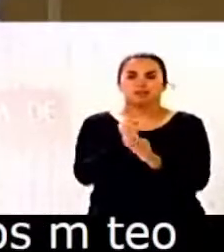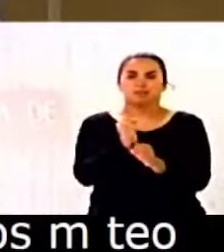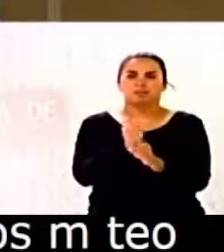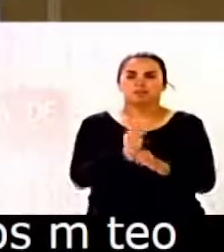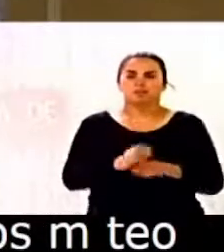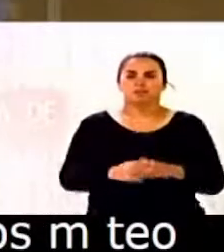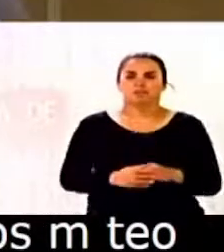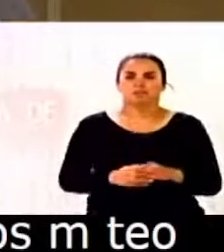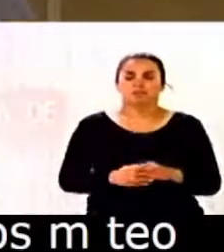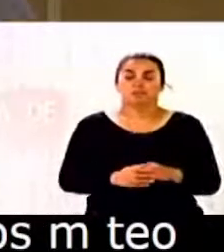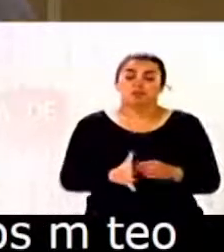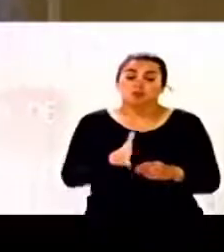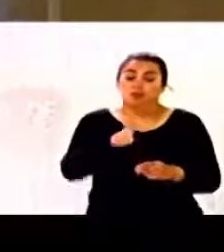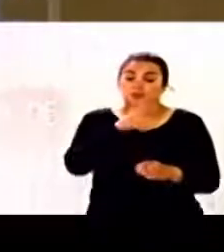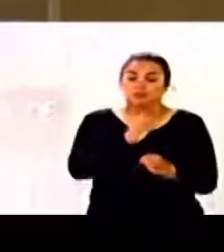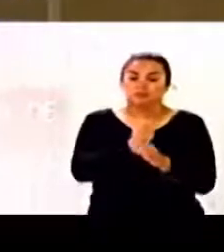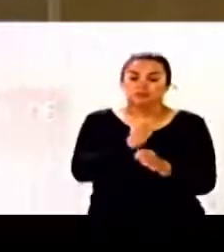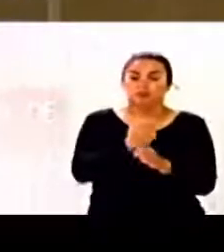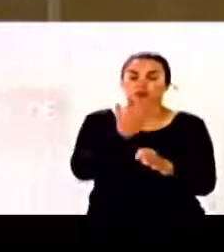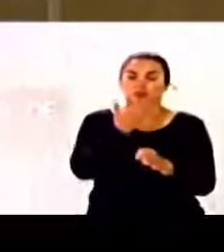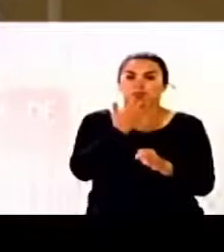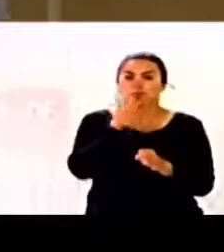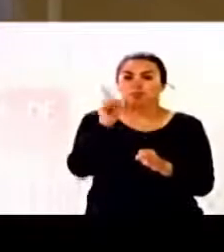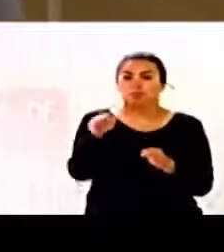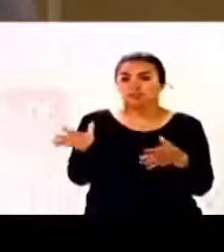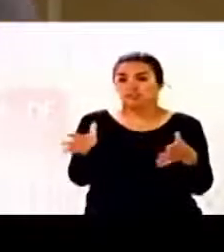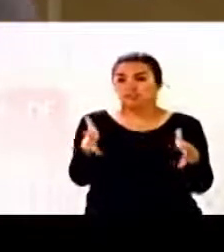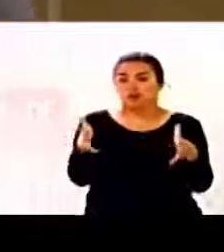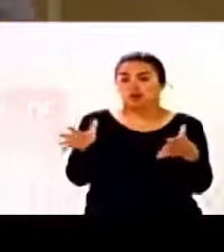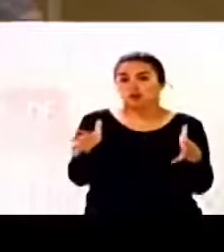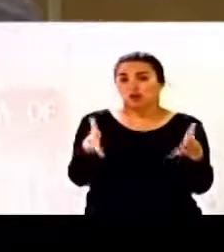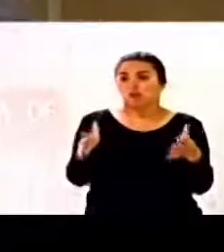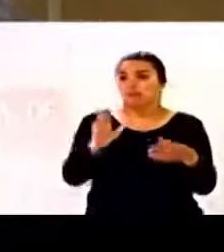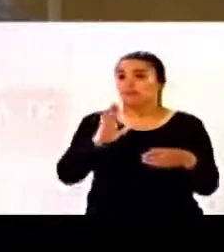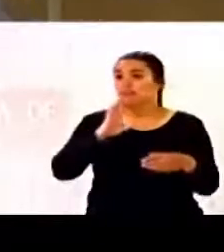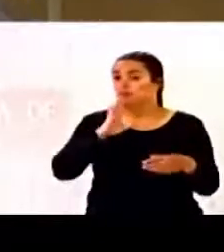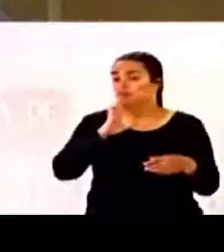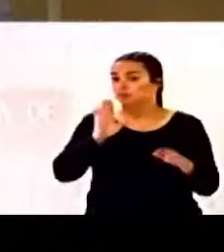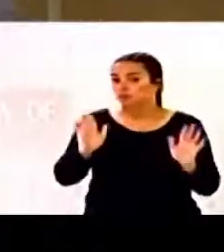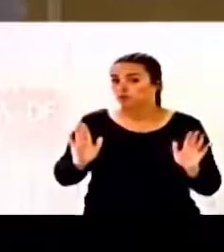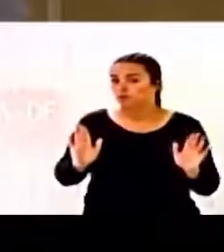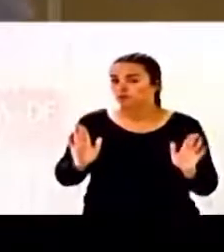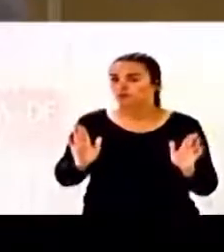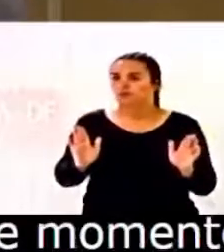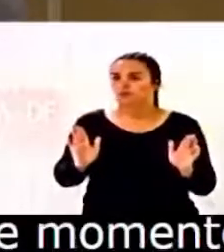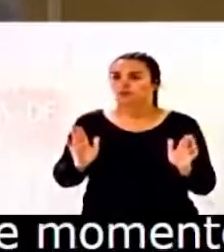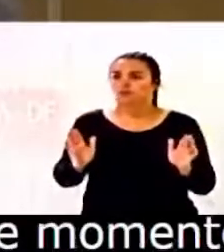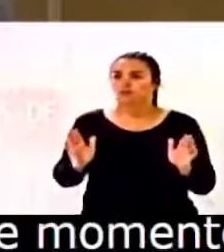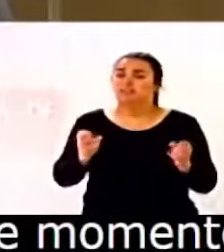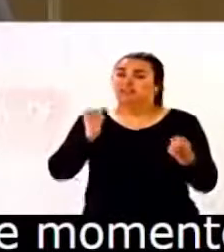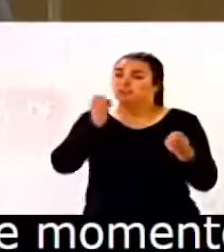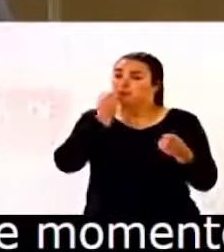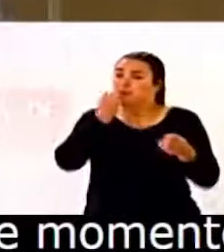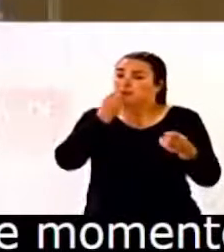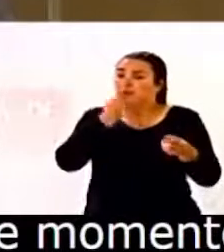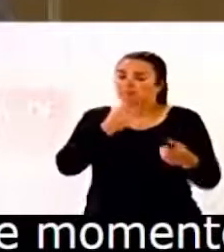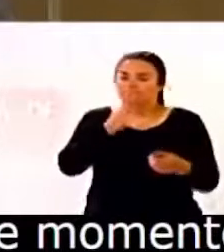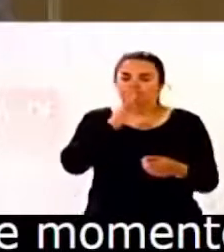El empleo, por ejemplo, en el mes de marzo, de momento, pues no iría todo lo bien que debería